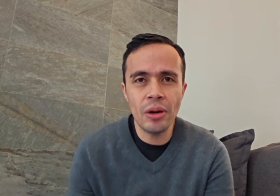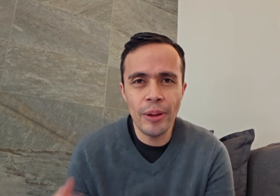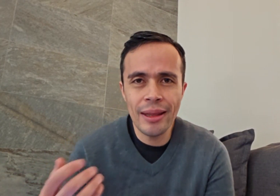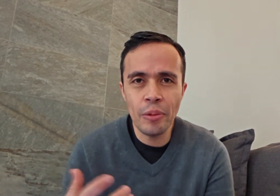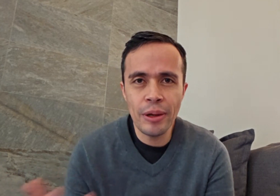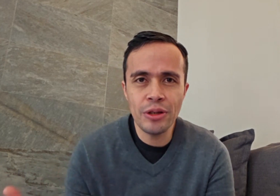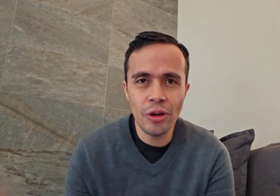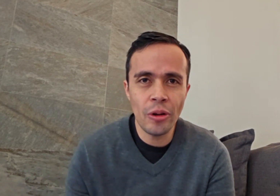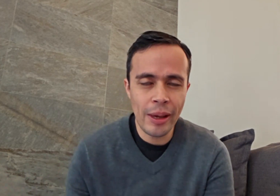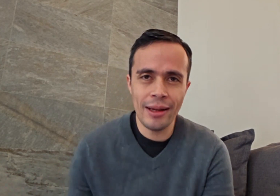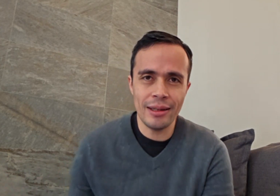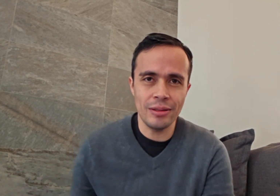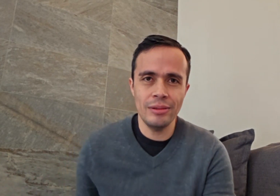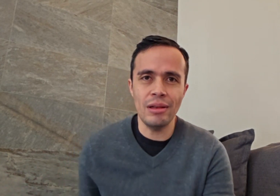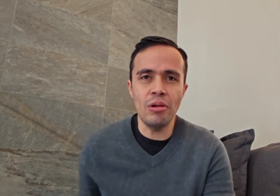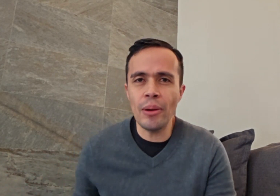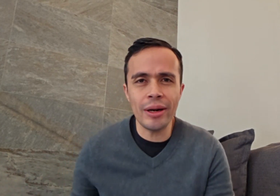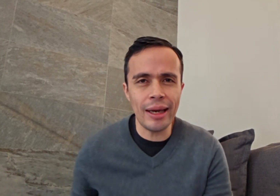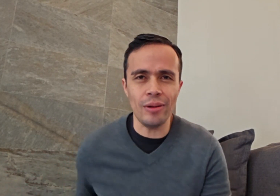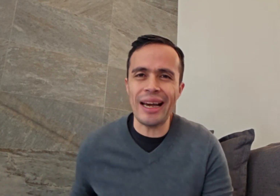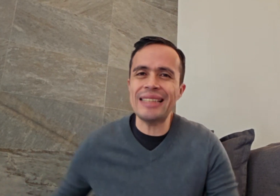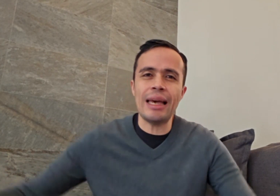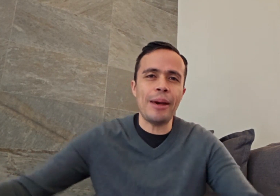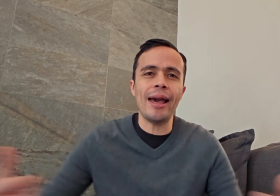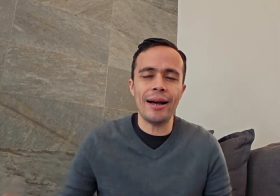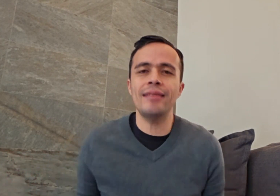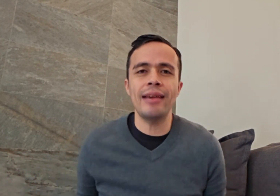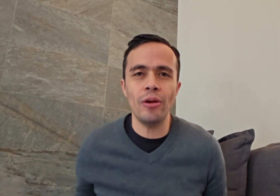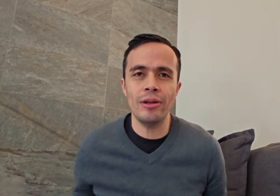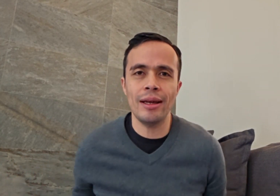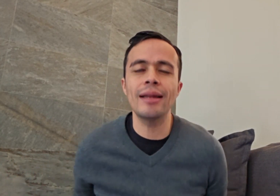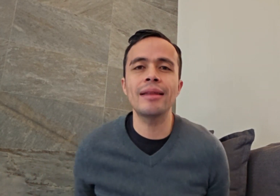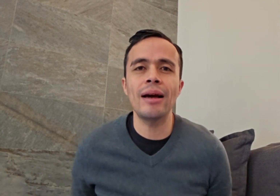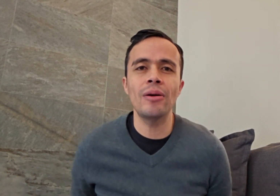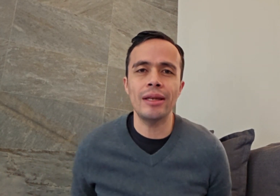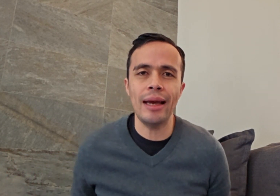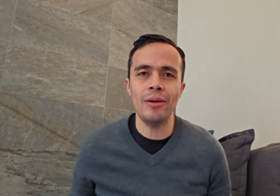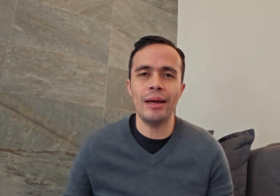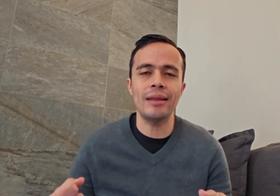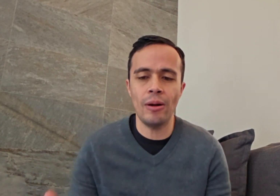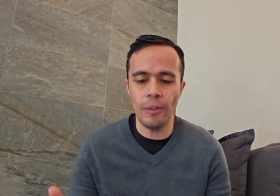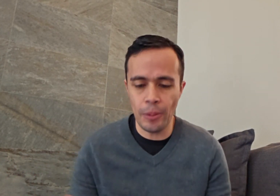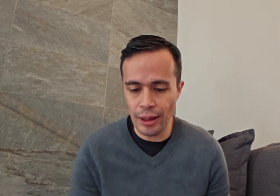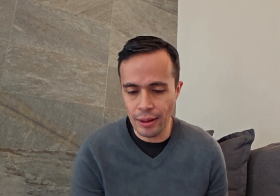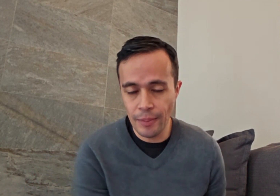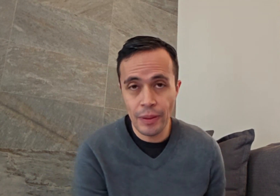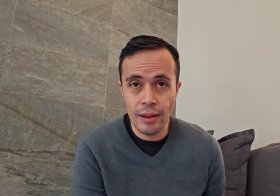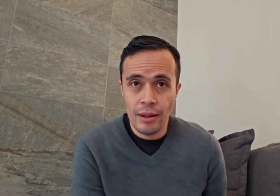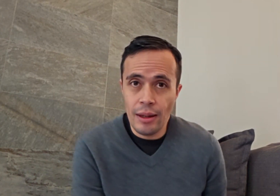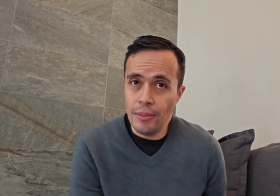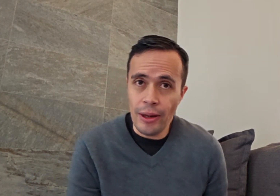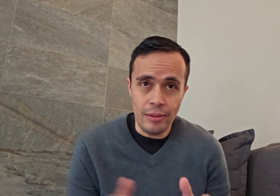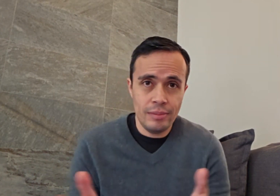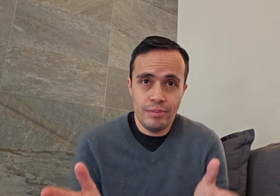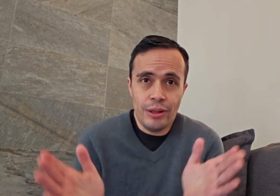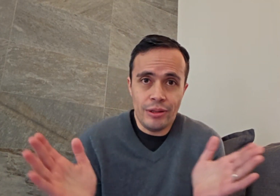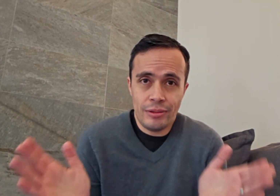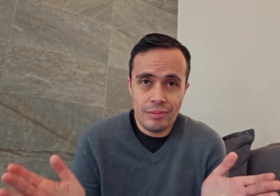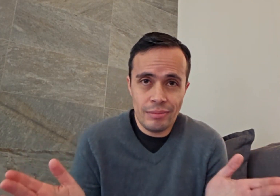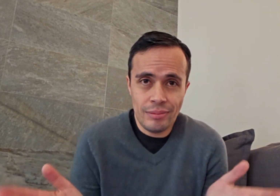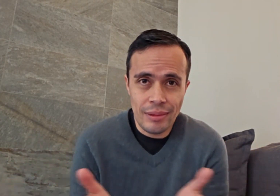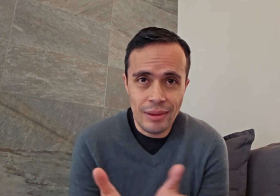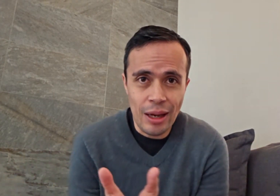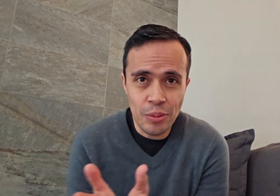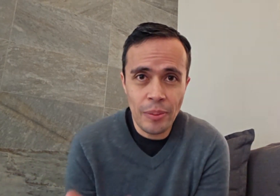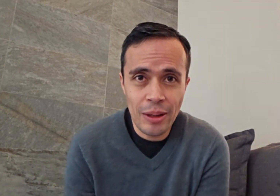el síndrome de Huicho Domínguez, ¿no? Del nuevo rico, que se vea, que se note que tengo dinero y que tengo poder. Bueno,